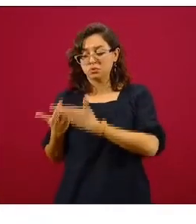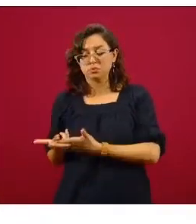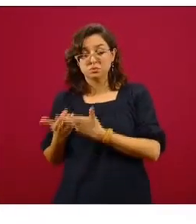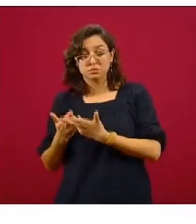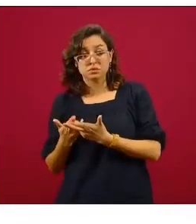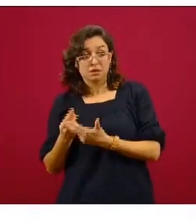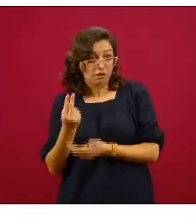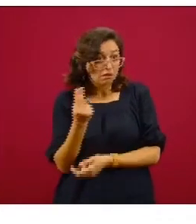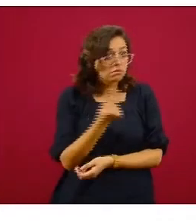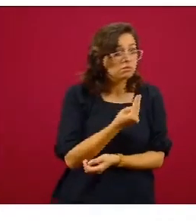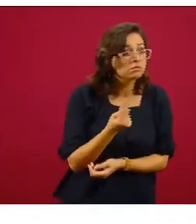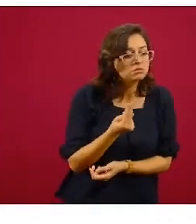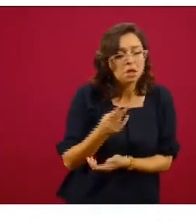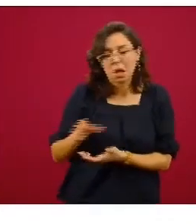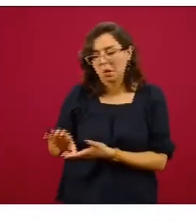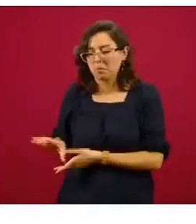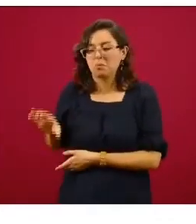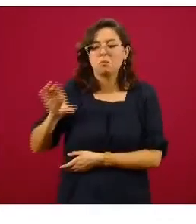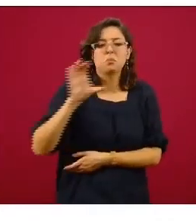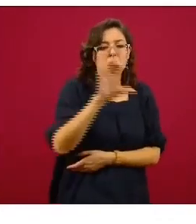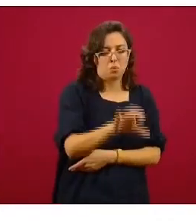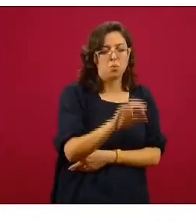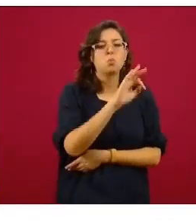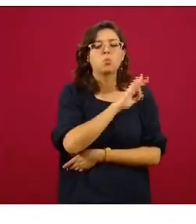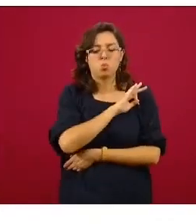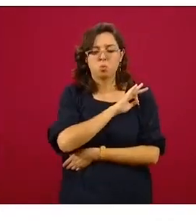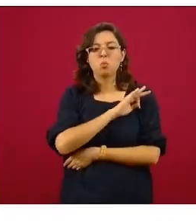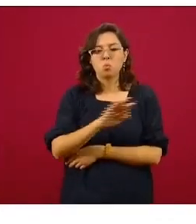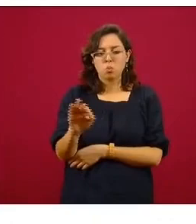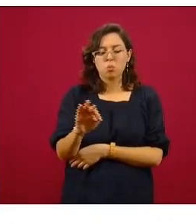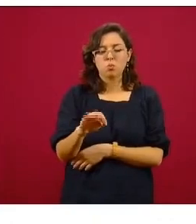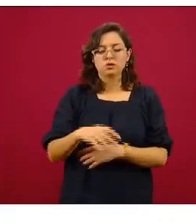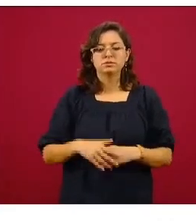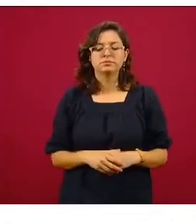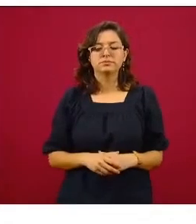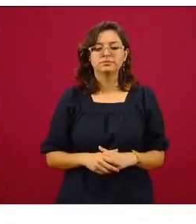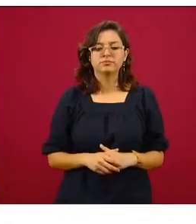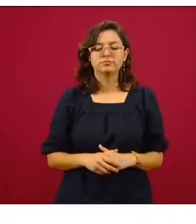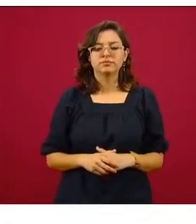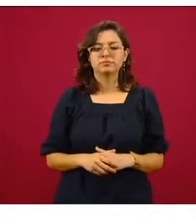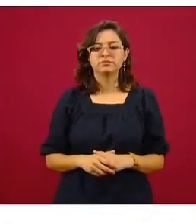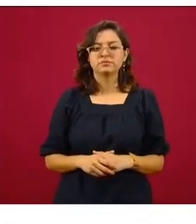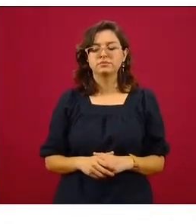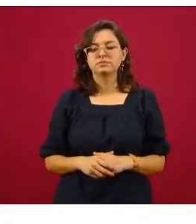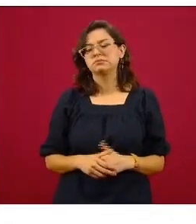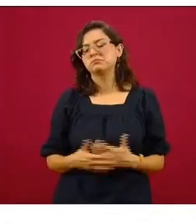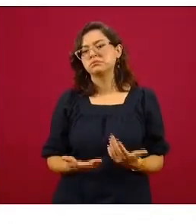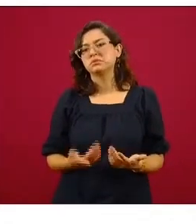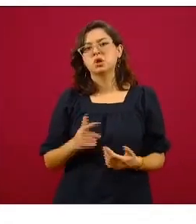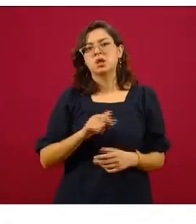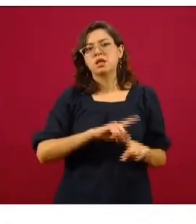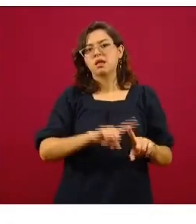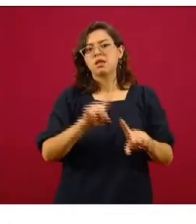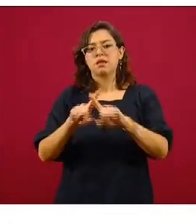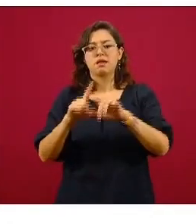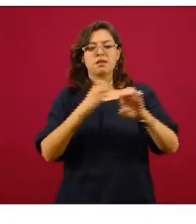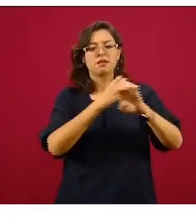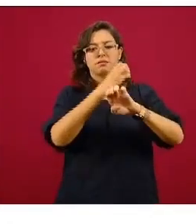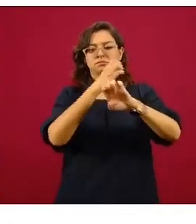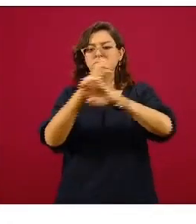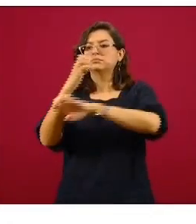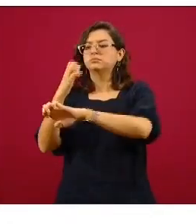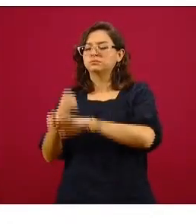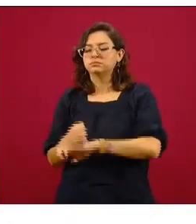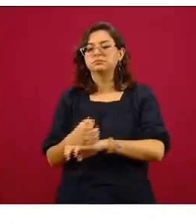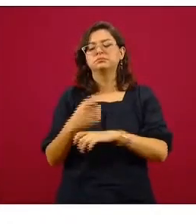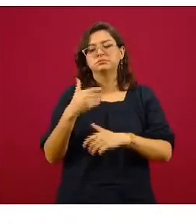reserva estratégica, y desde esta reserva estará enviando, surtiendo a las entidades federativas en la medida